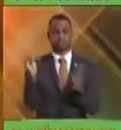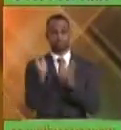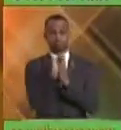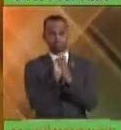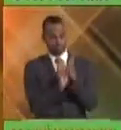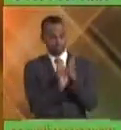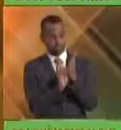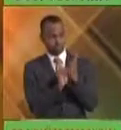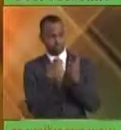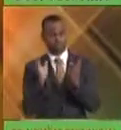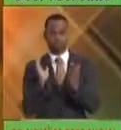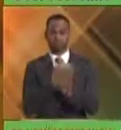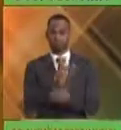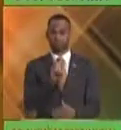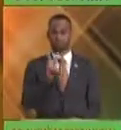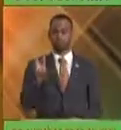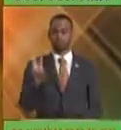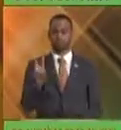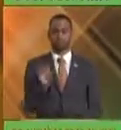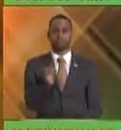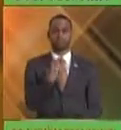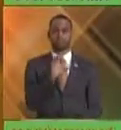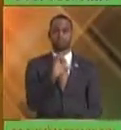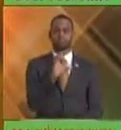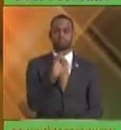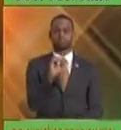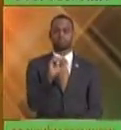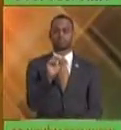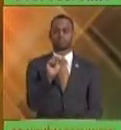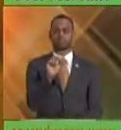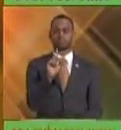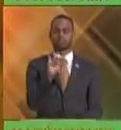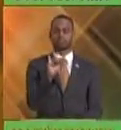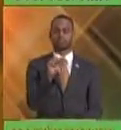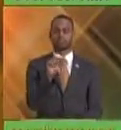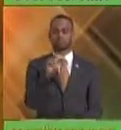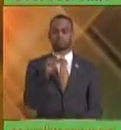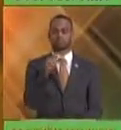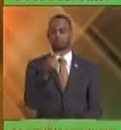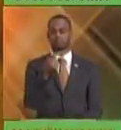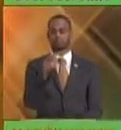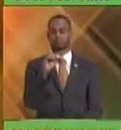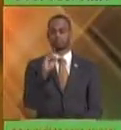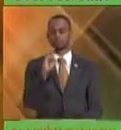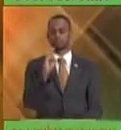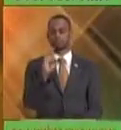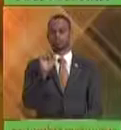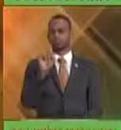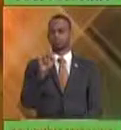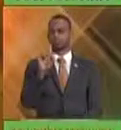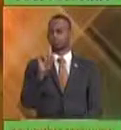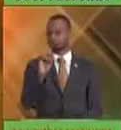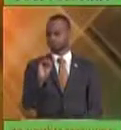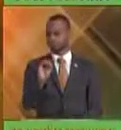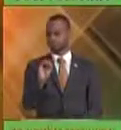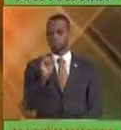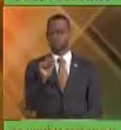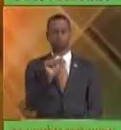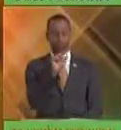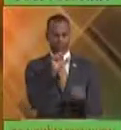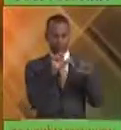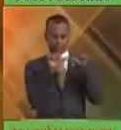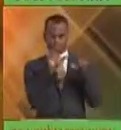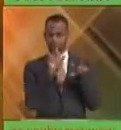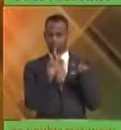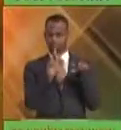entra en nuestra página web en la direcciones conadis punto g o uve punto d o ahí hay una pestaña que